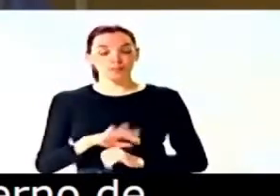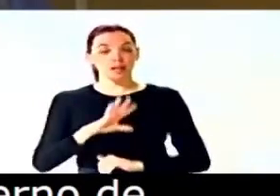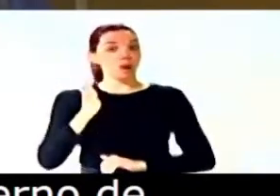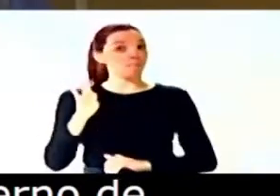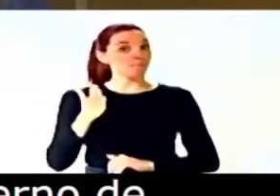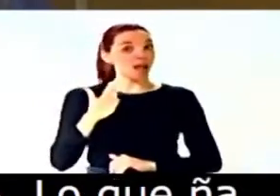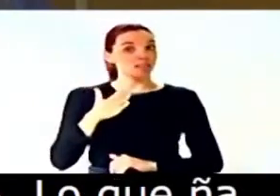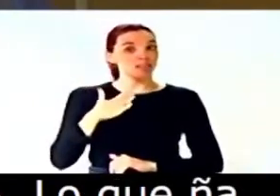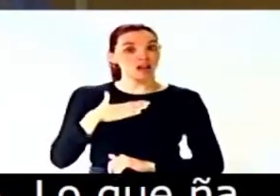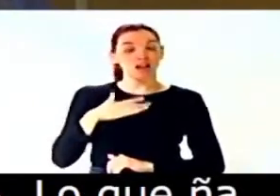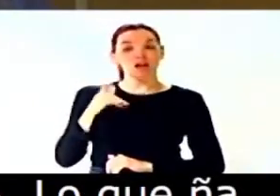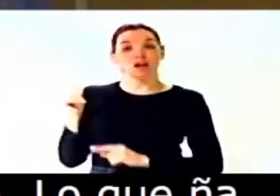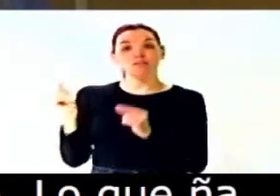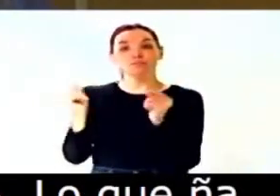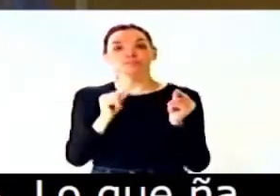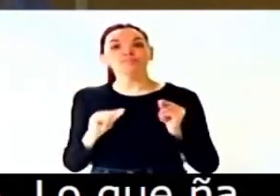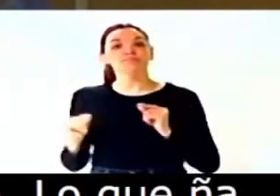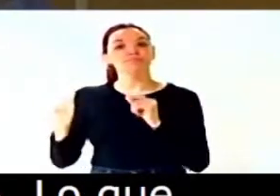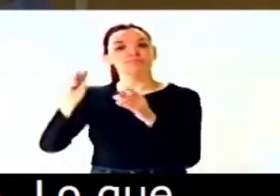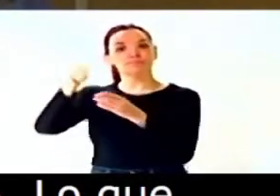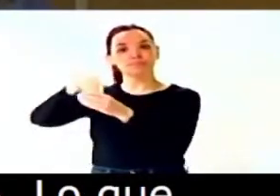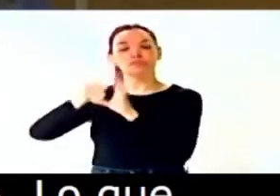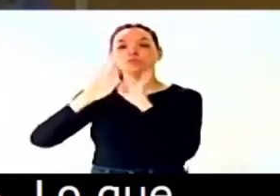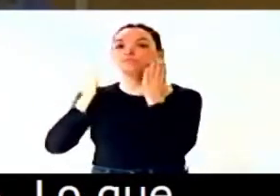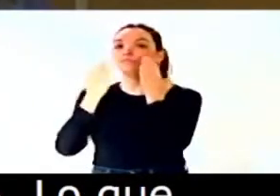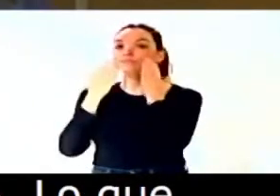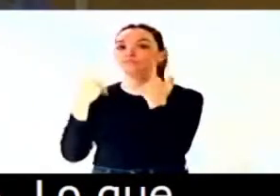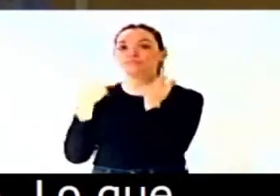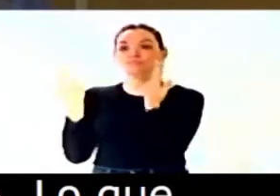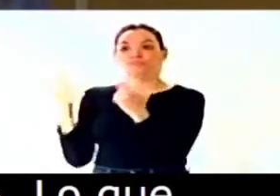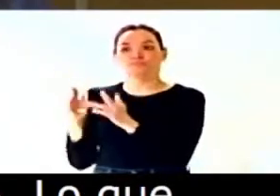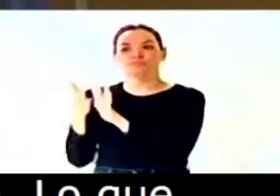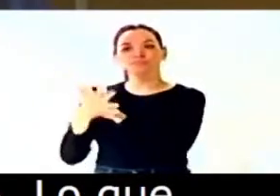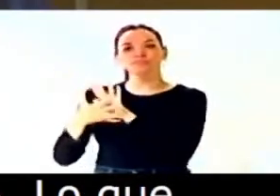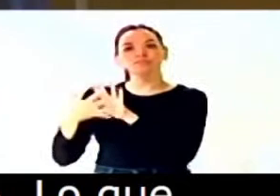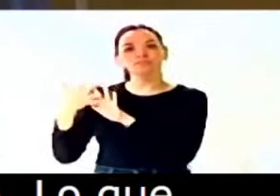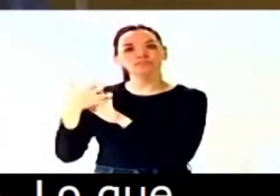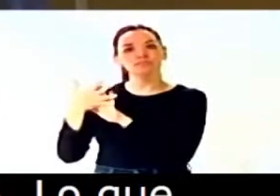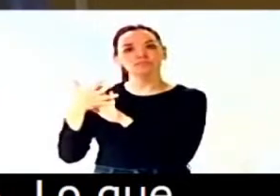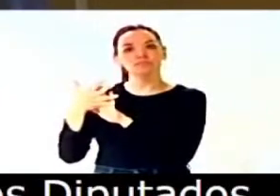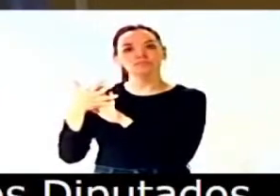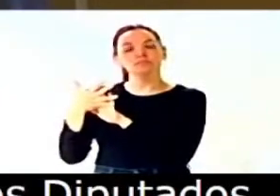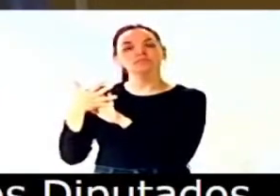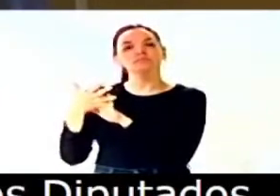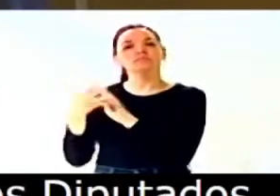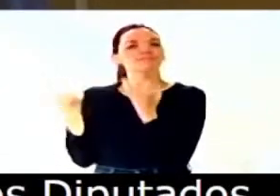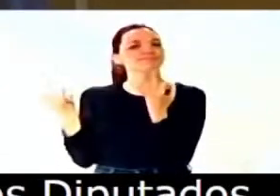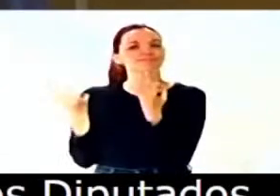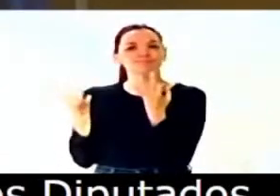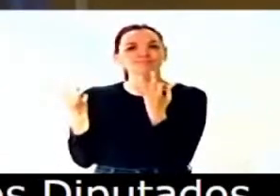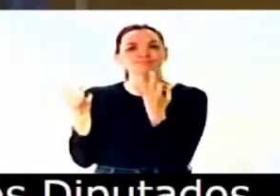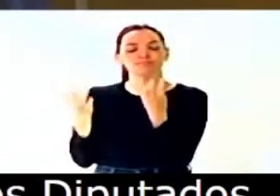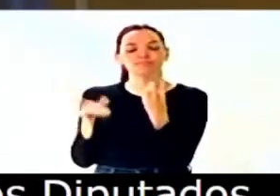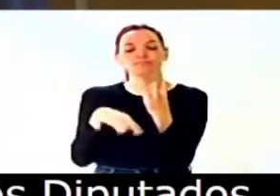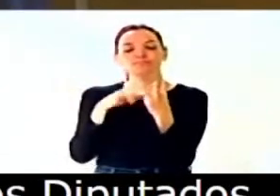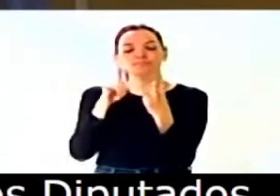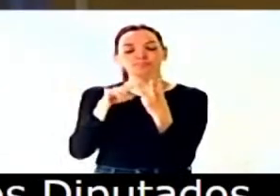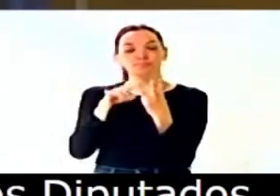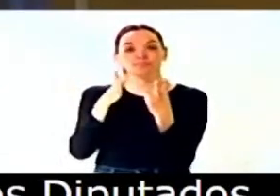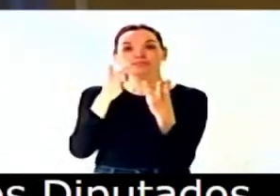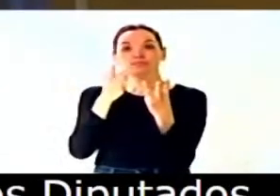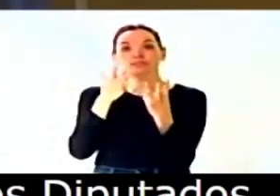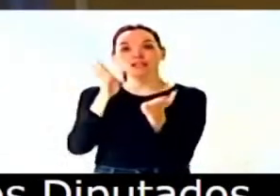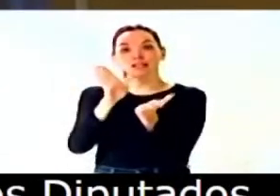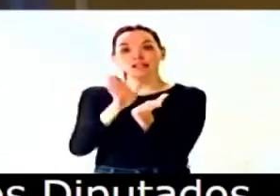va a debatir en el Congreso de los Diputados es si se subirá el ingreso